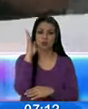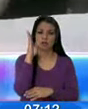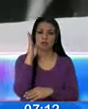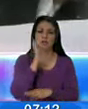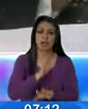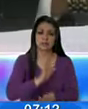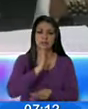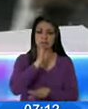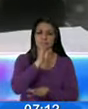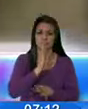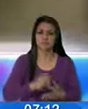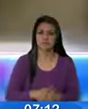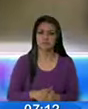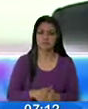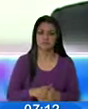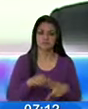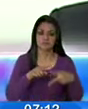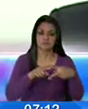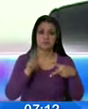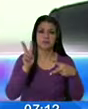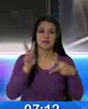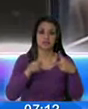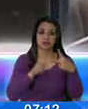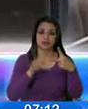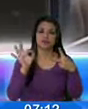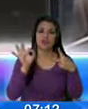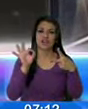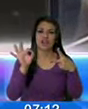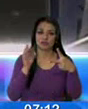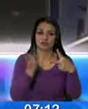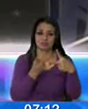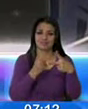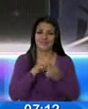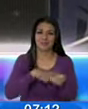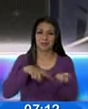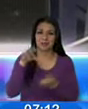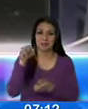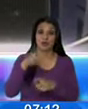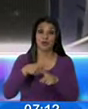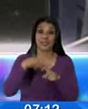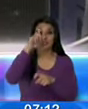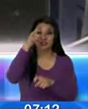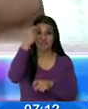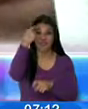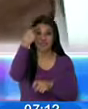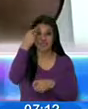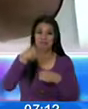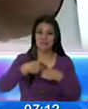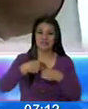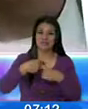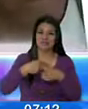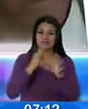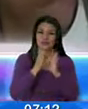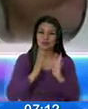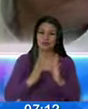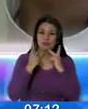La investigación en contra de Vinicio y Fernando Alvarado, quienes fueron funcionarios públicos en el anterior gobierno, ayudaría a aclarar la existencia de